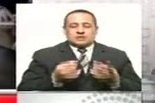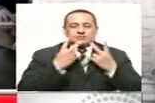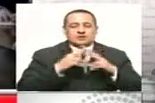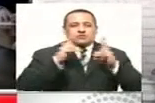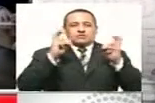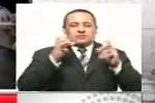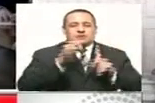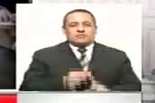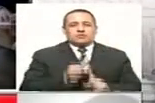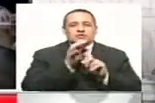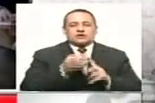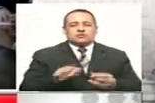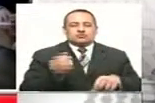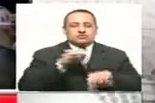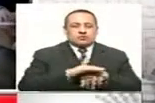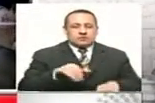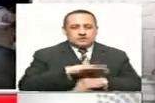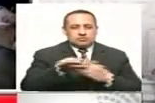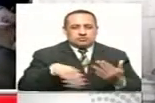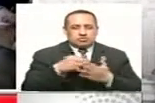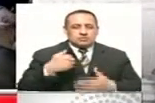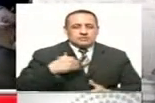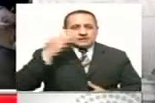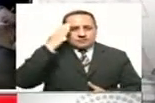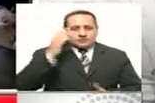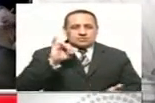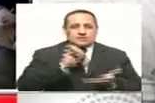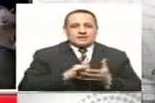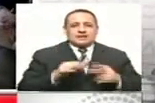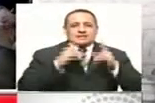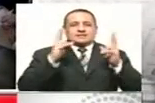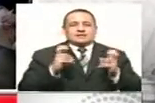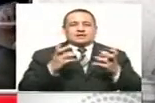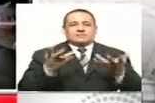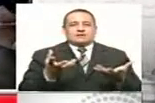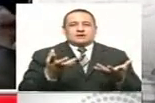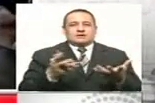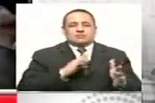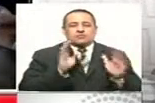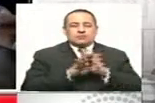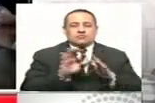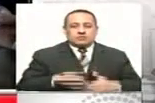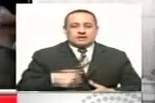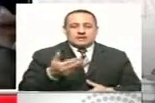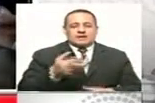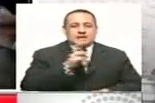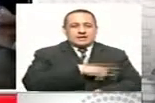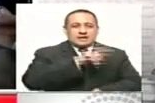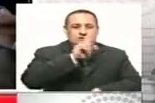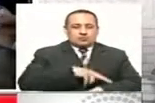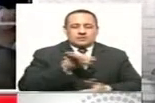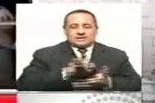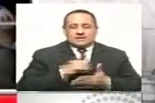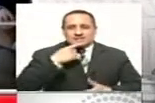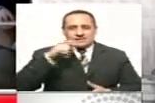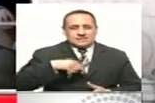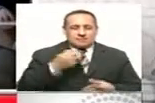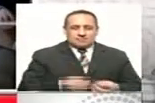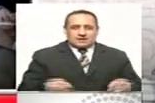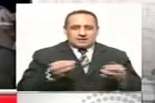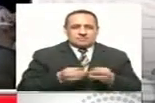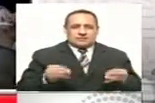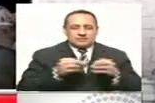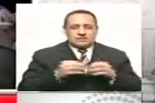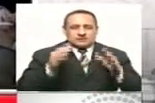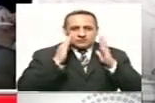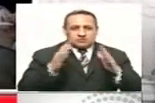temas prioritarios, y sobre todo teniendo en cuenta el tema de que hay regiones que necesitan mayor atención, ¿no? Y